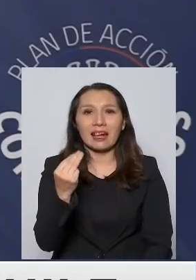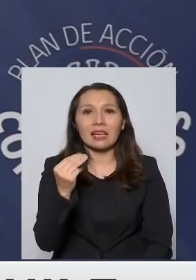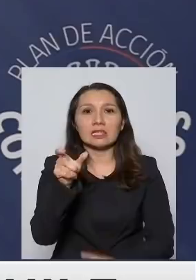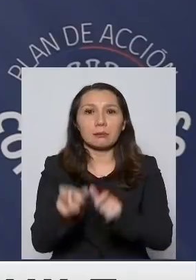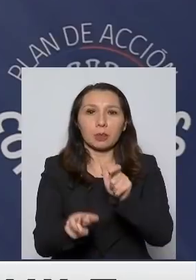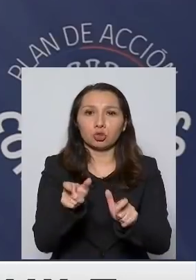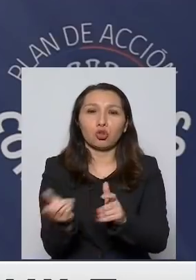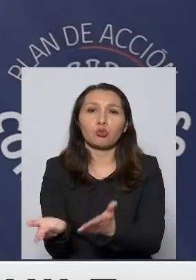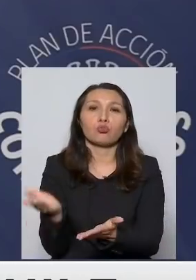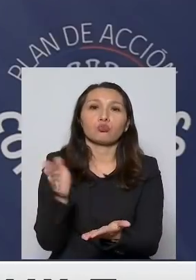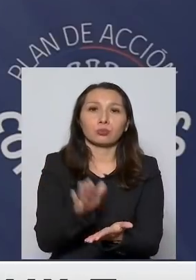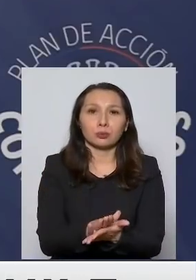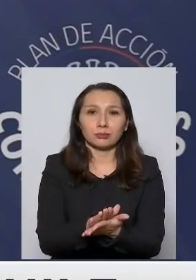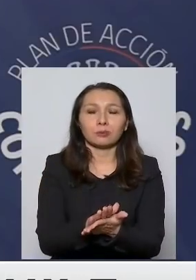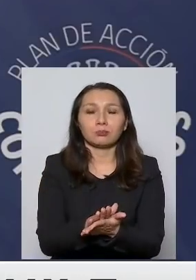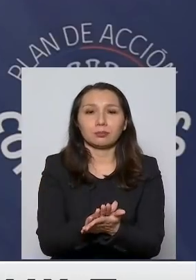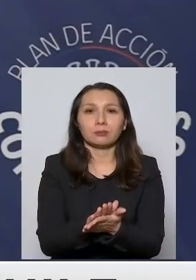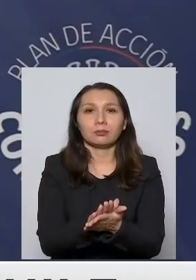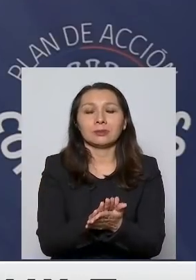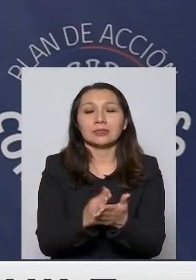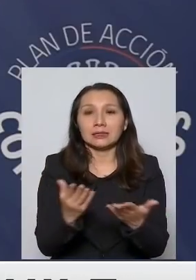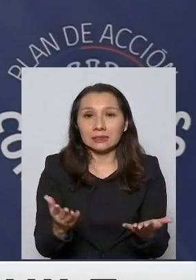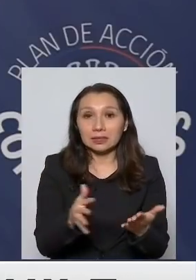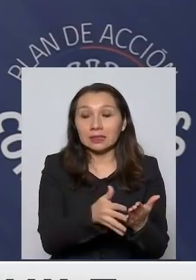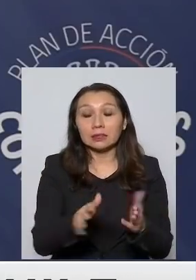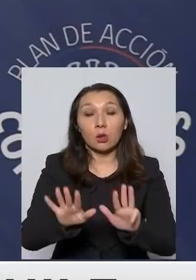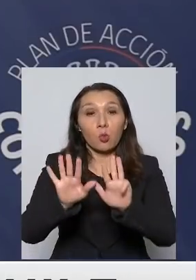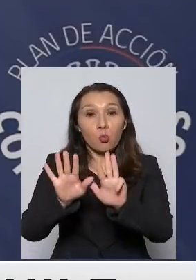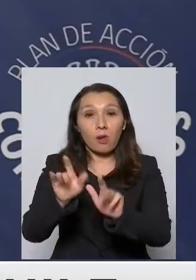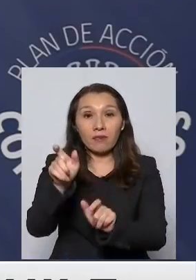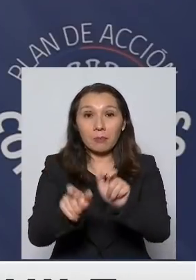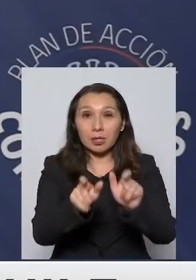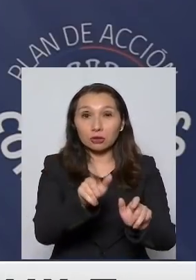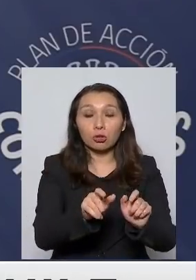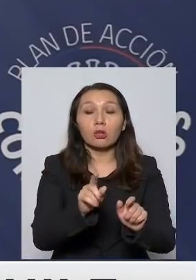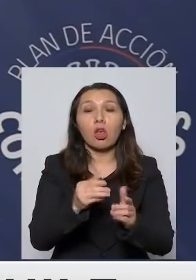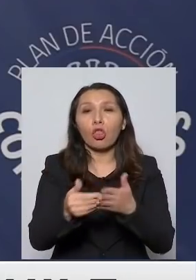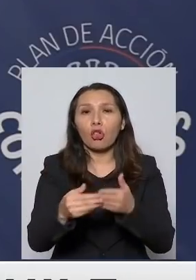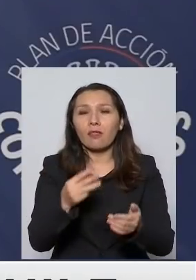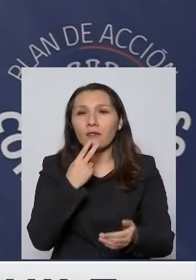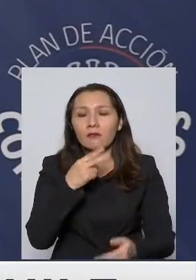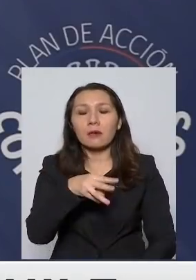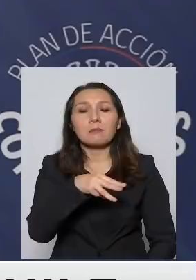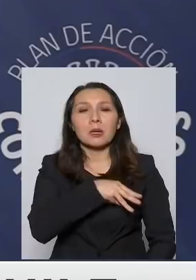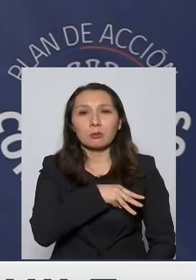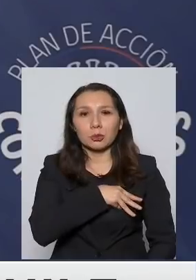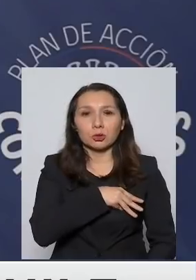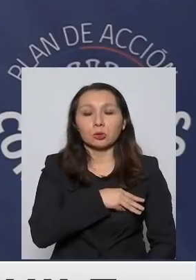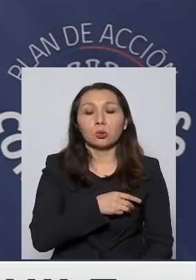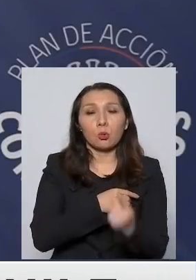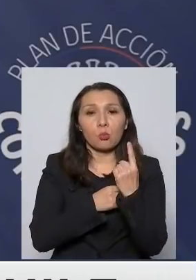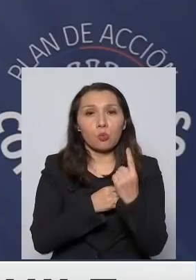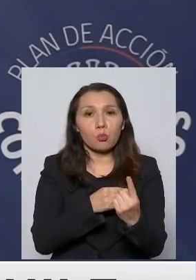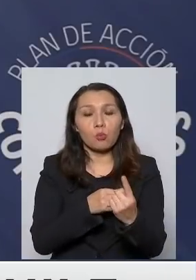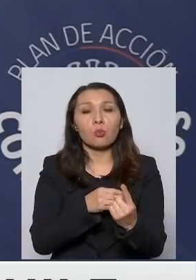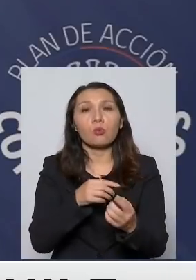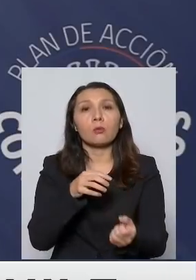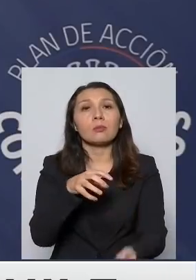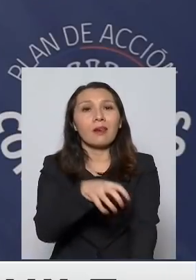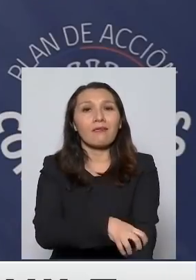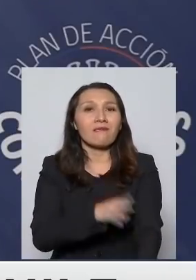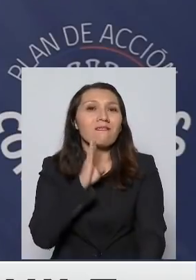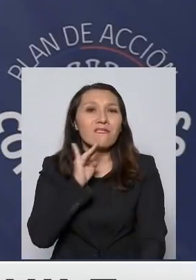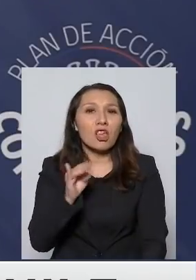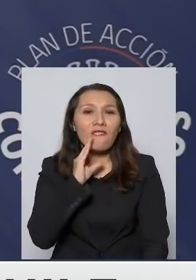nuevos fallecimientos, de los cuales 9 corresponden a la región metropolitana, 1 a la región del